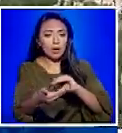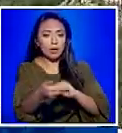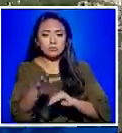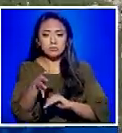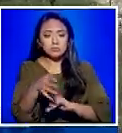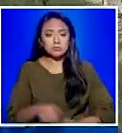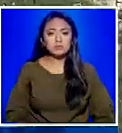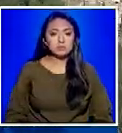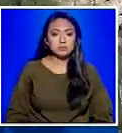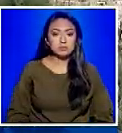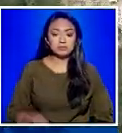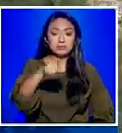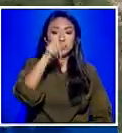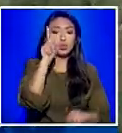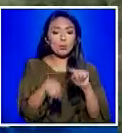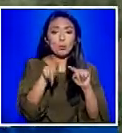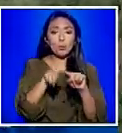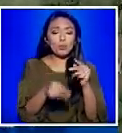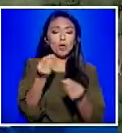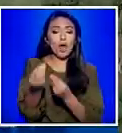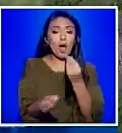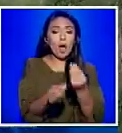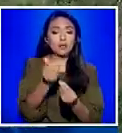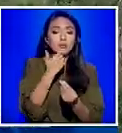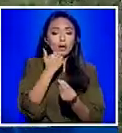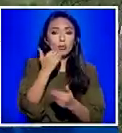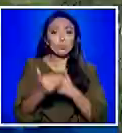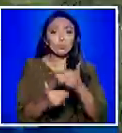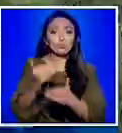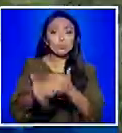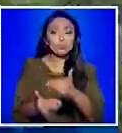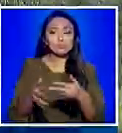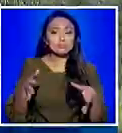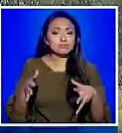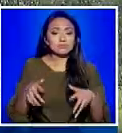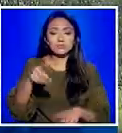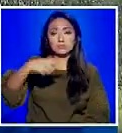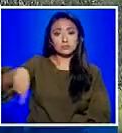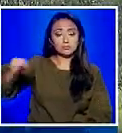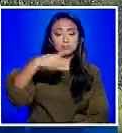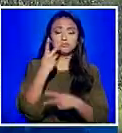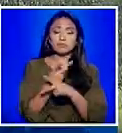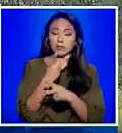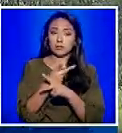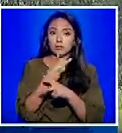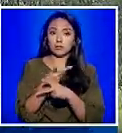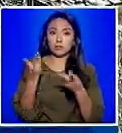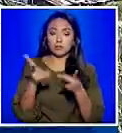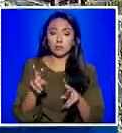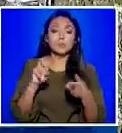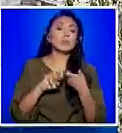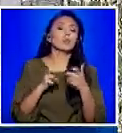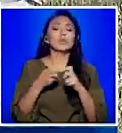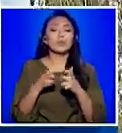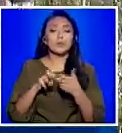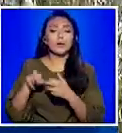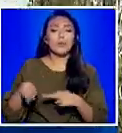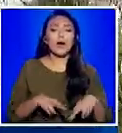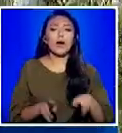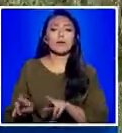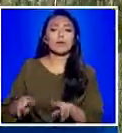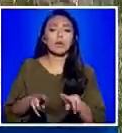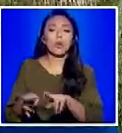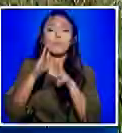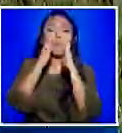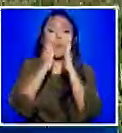la impotencia de no poder frenar un proceso progresivo, el sector es uno de los puntos críticos afectado por la problemática del río